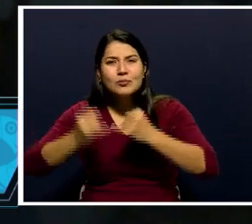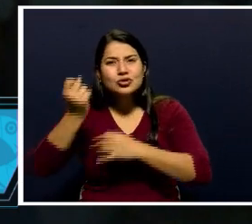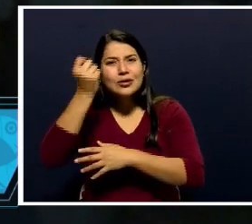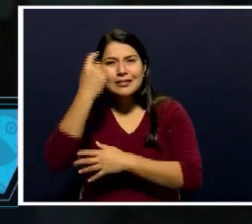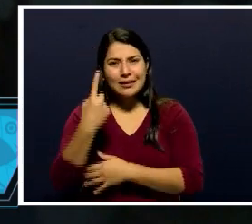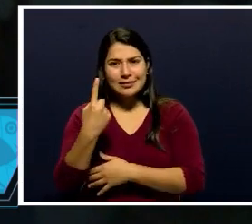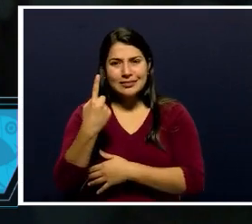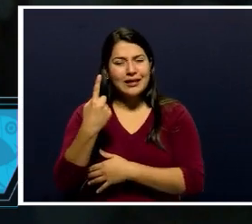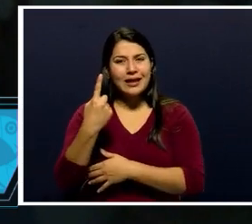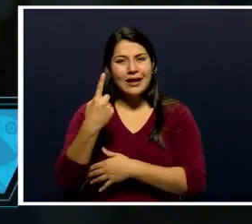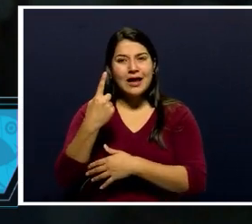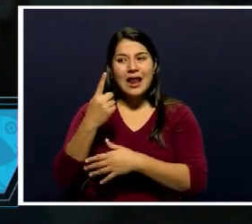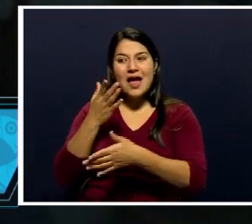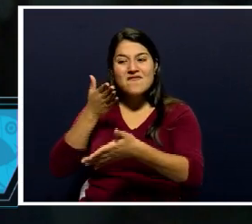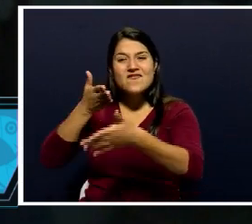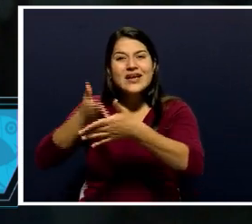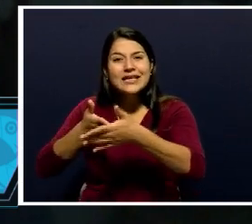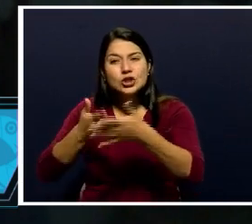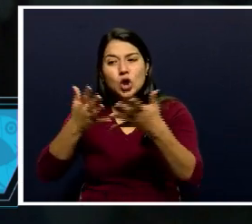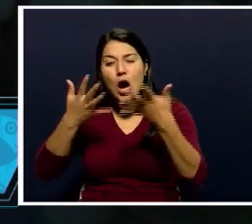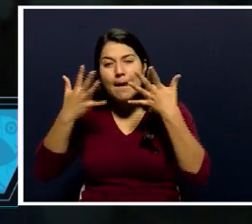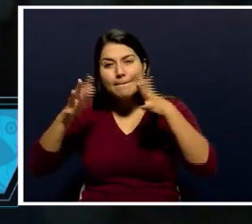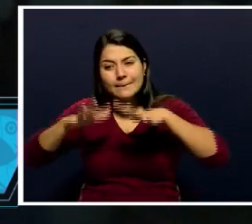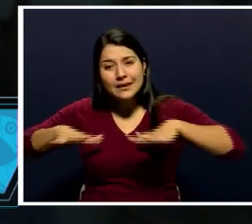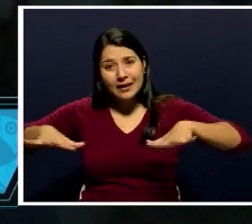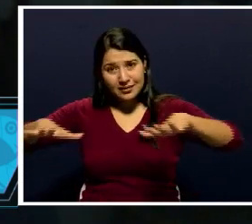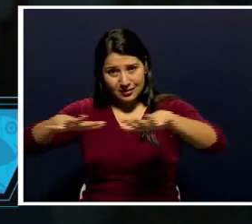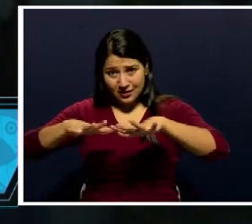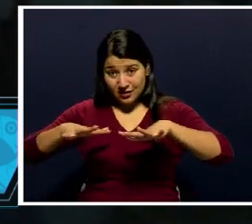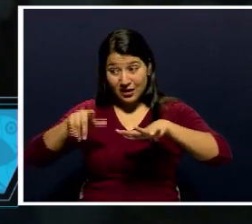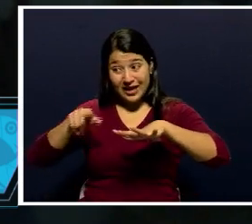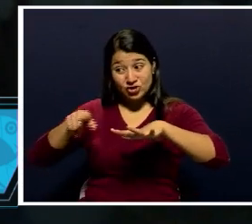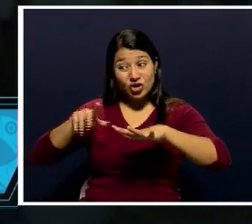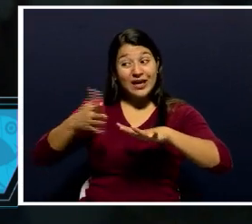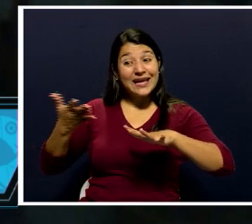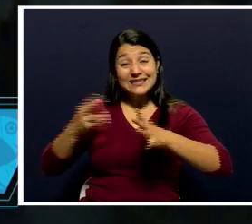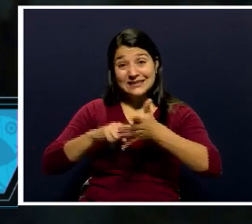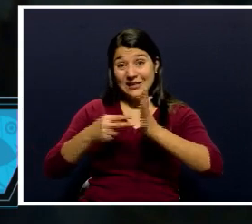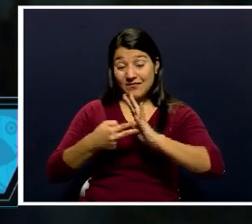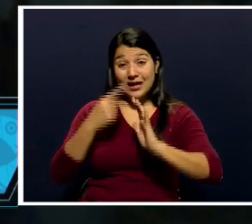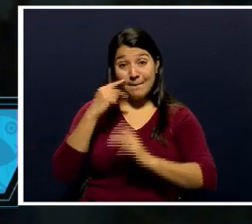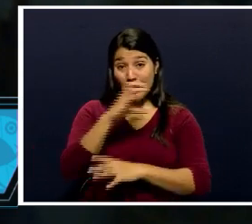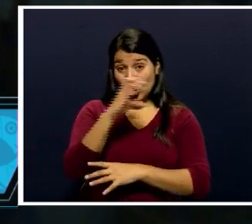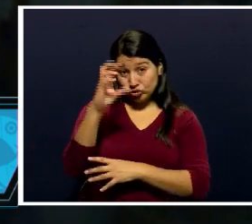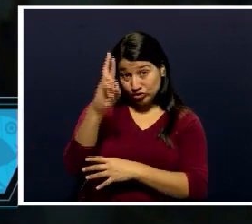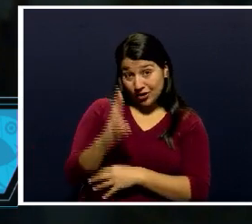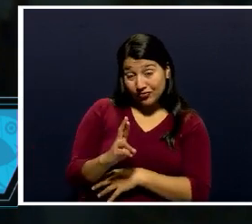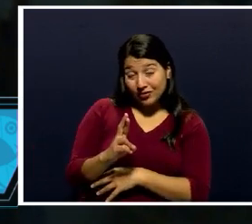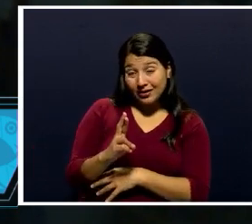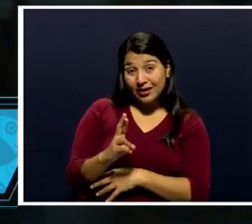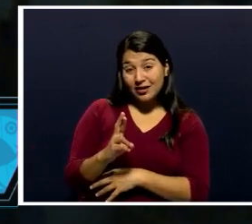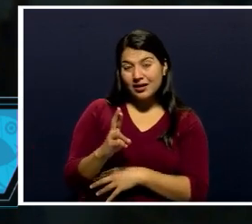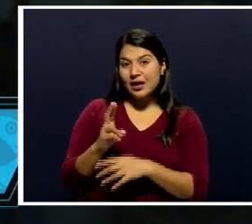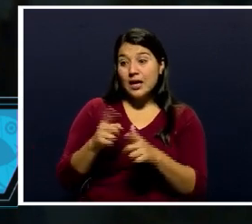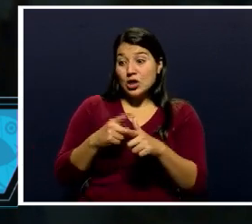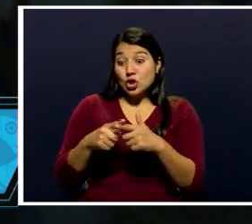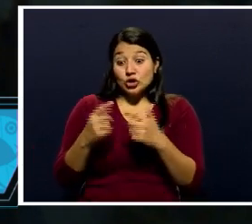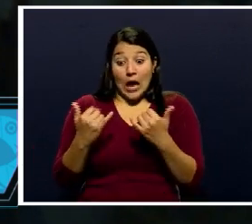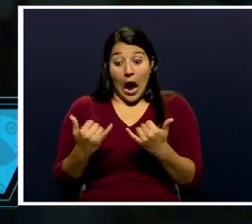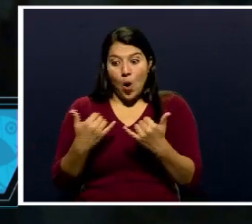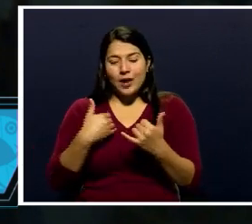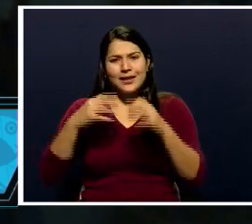cambio climático, lo que representa para países como Costa Rica, por ejemplo. Entonces estamos ya de por sí en un mundo